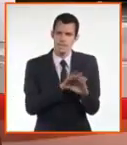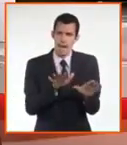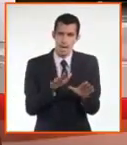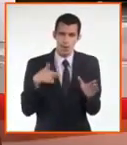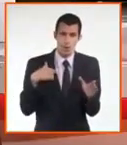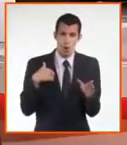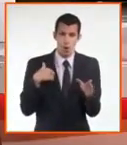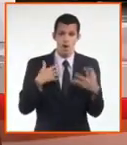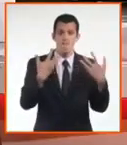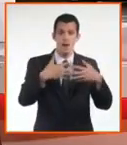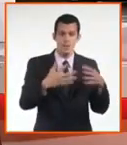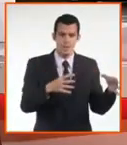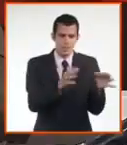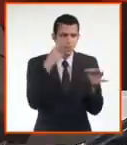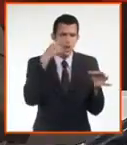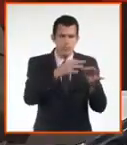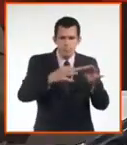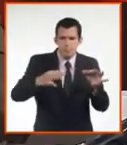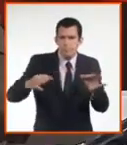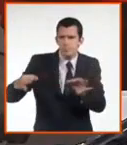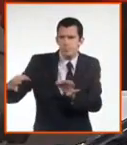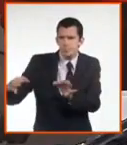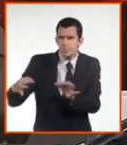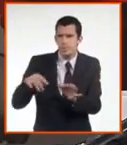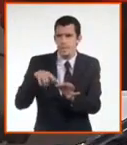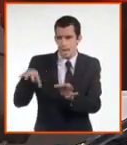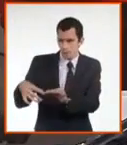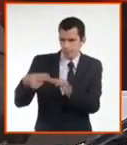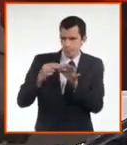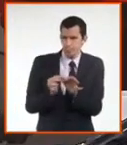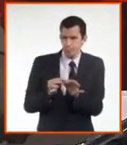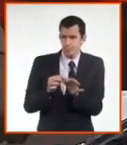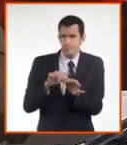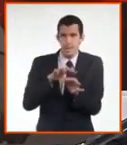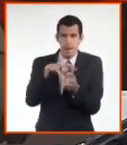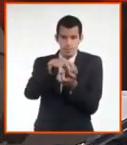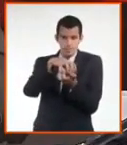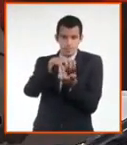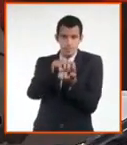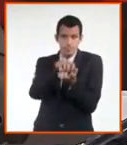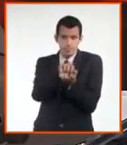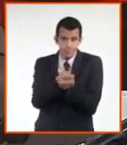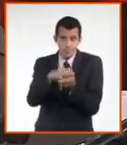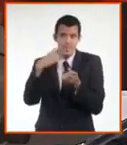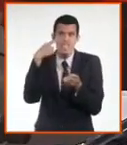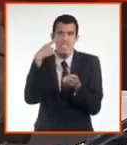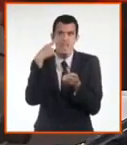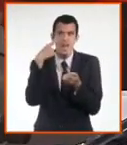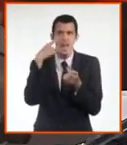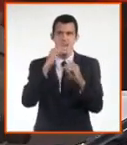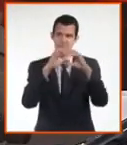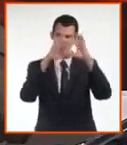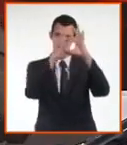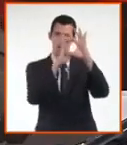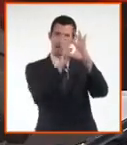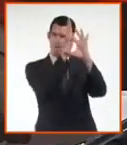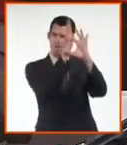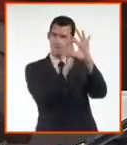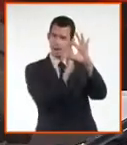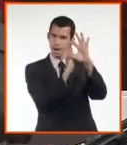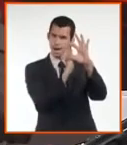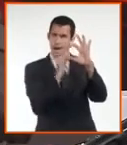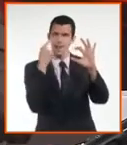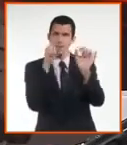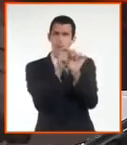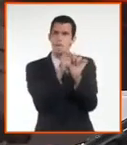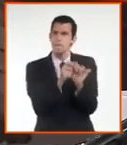porque pierde la dosis o pierde la forma entonces para eso son los lubricantes pero si esa tableta